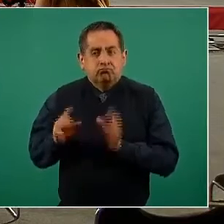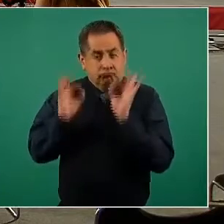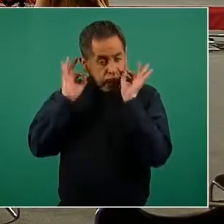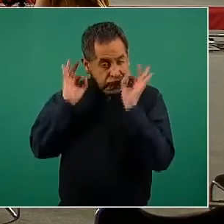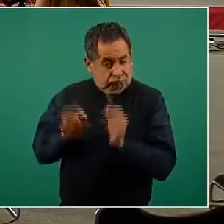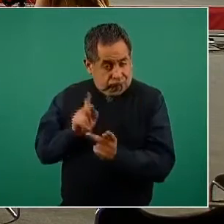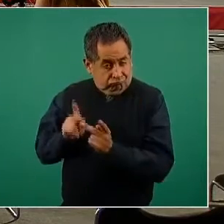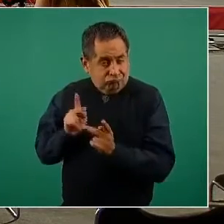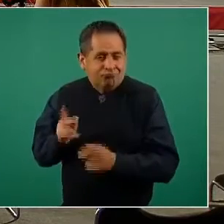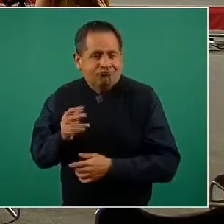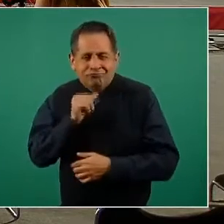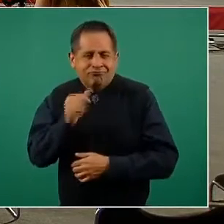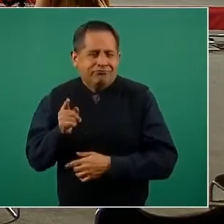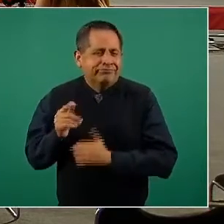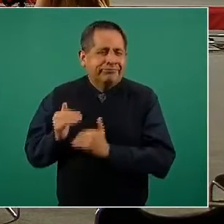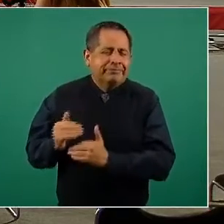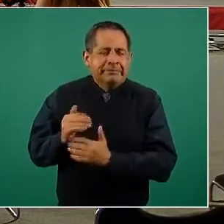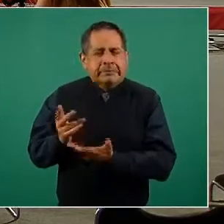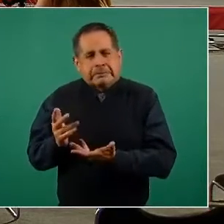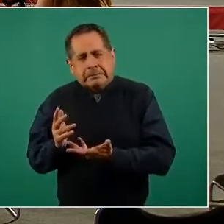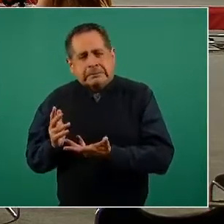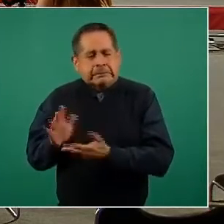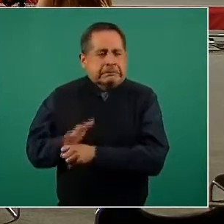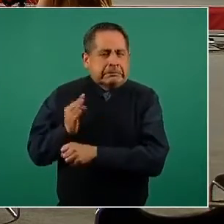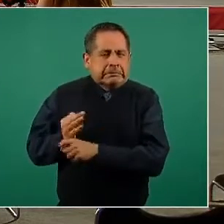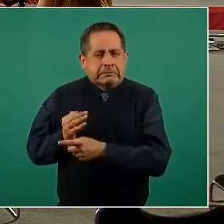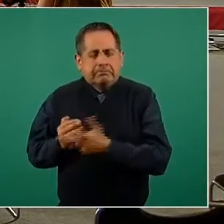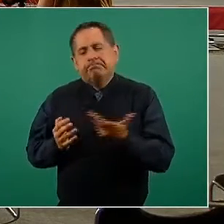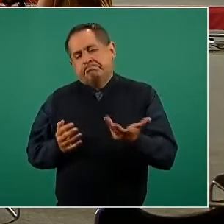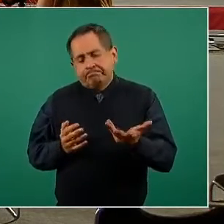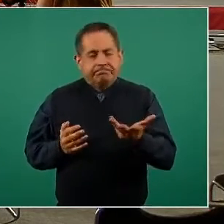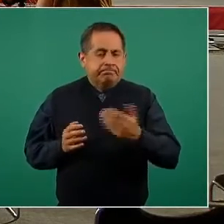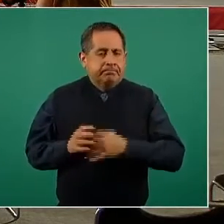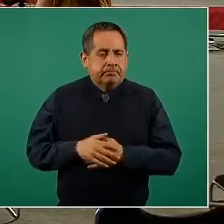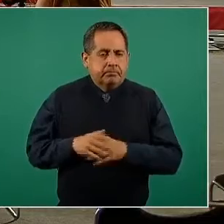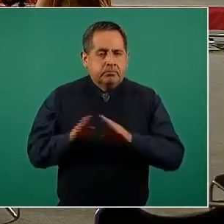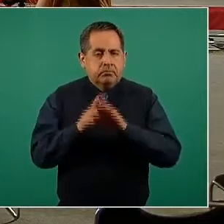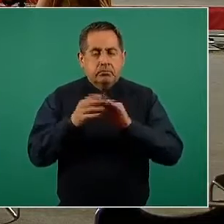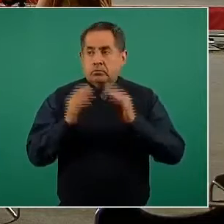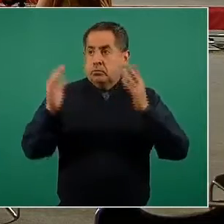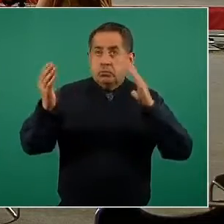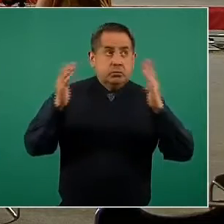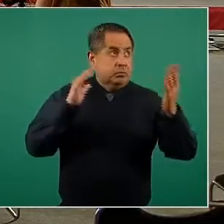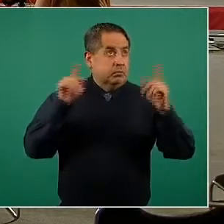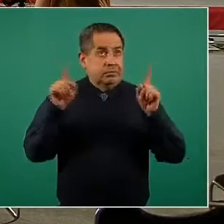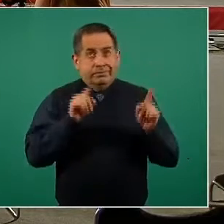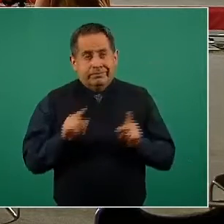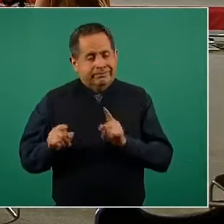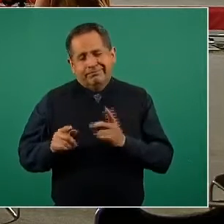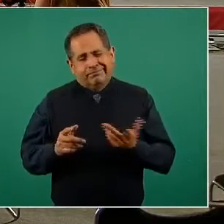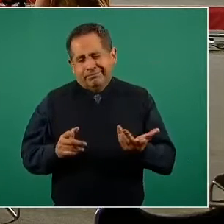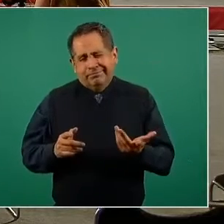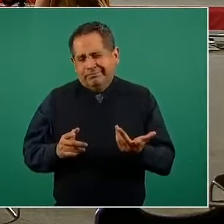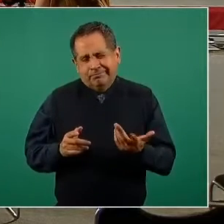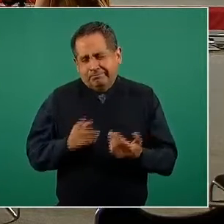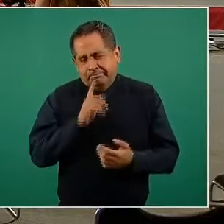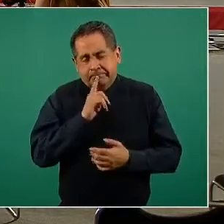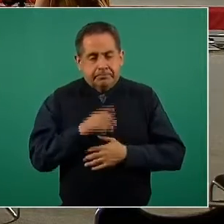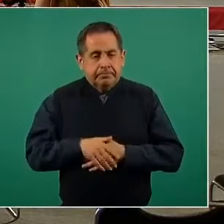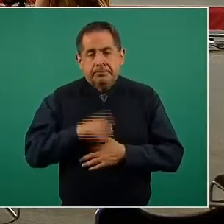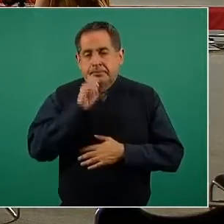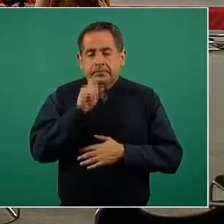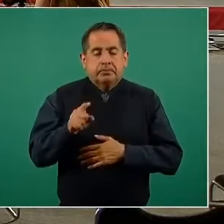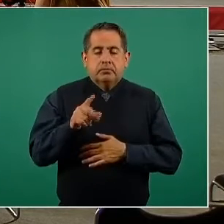las pruebas rápidas. Entonces, en general, tiene poca sentido técnico estas comparaciones. Por último, también tienen